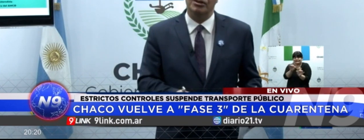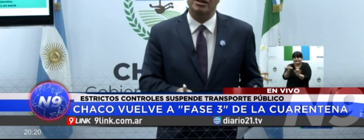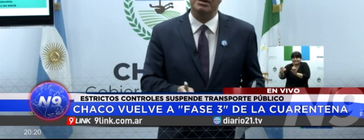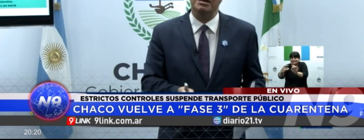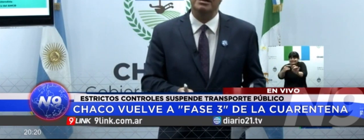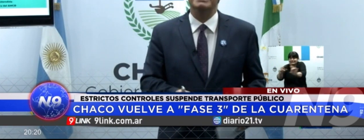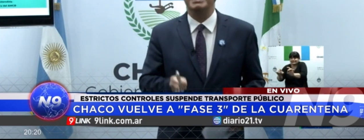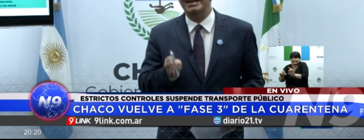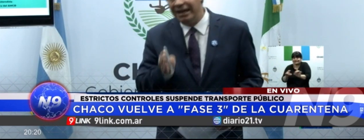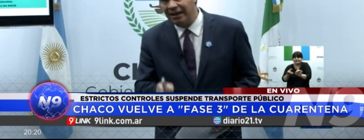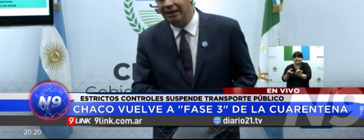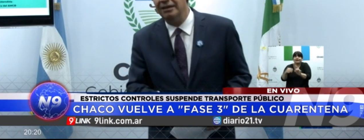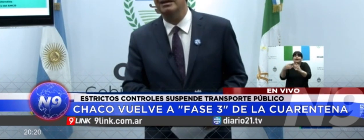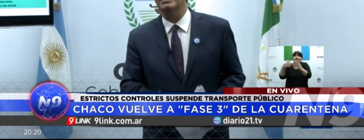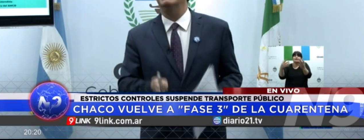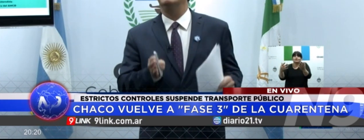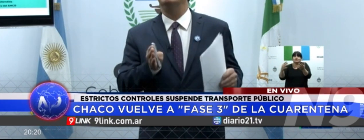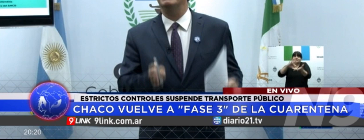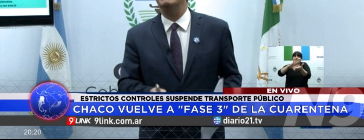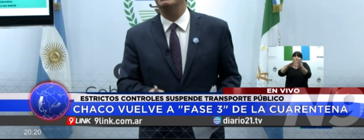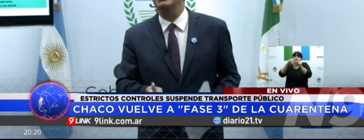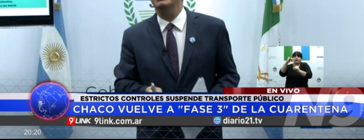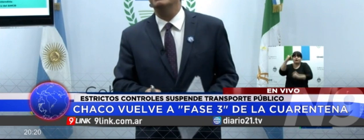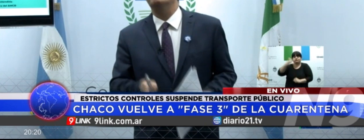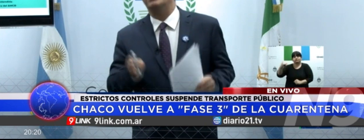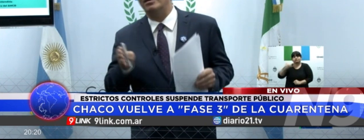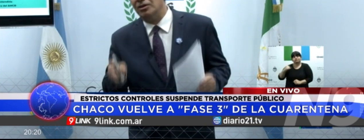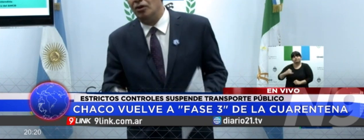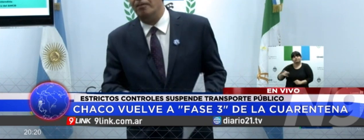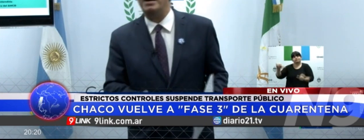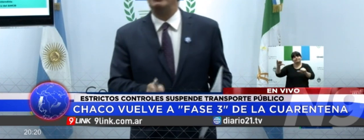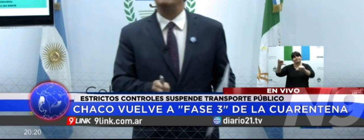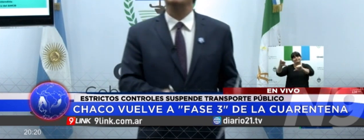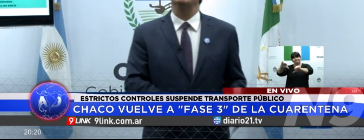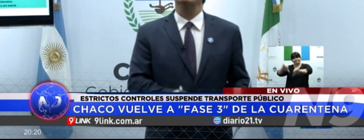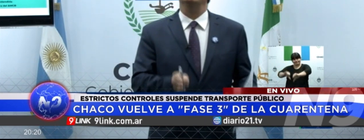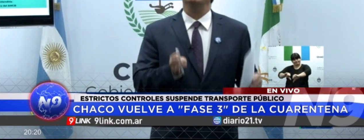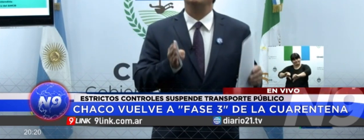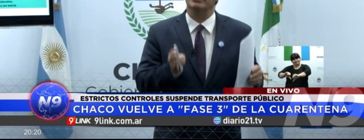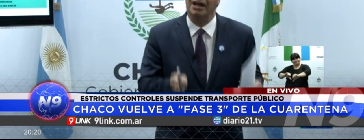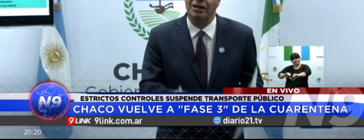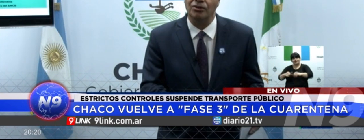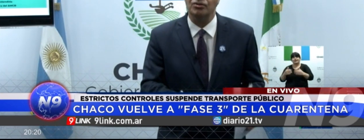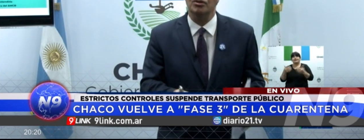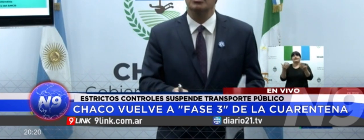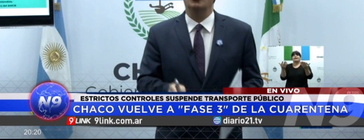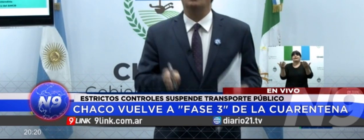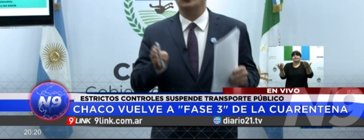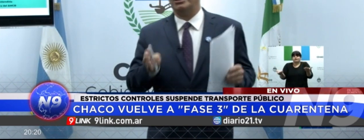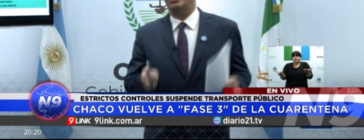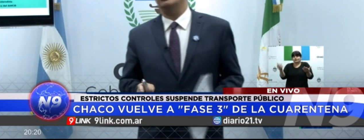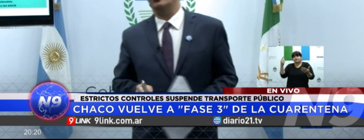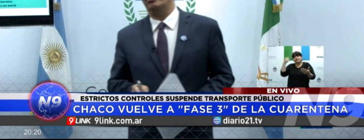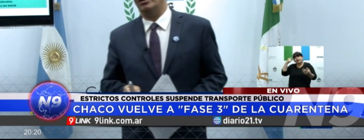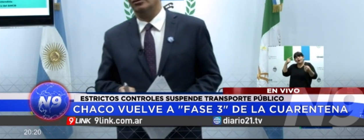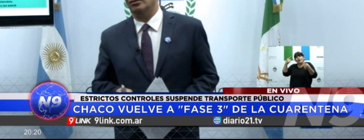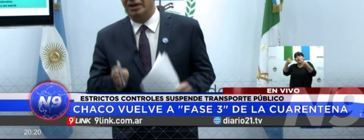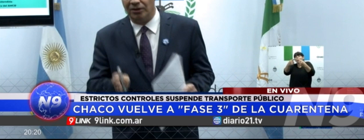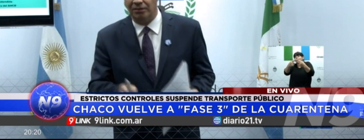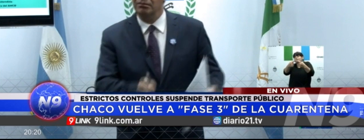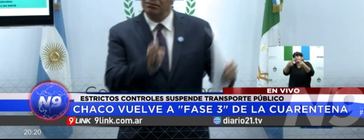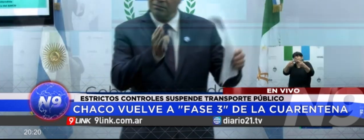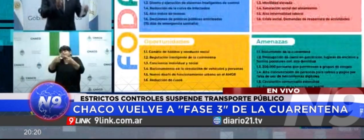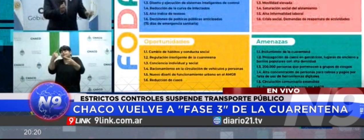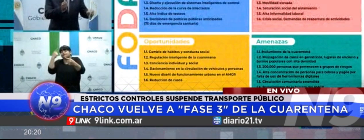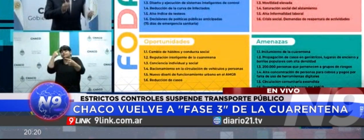Pretendemos también tener el nivel de prevención para lo que son contactos o contagios agrupados.